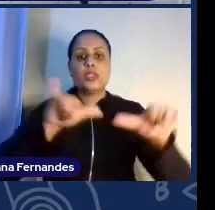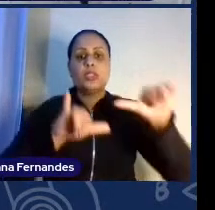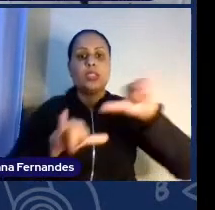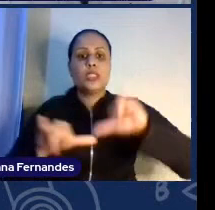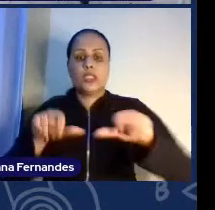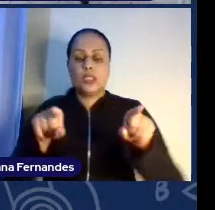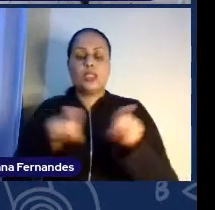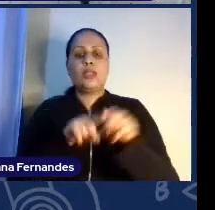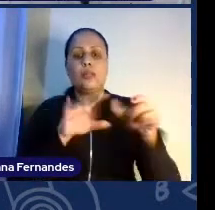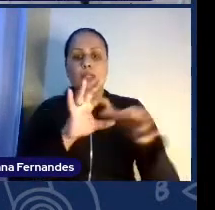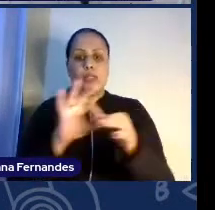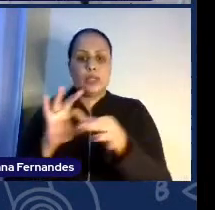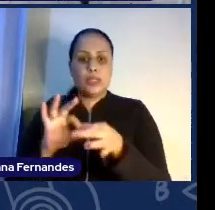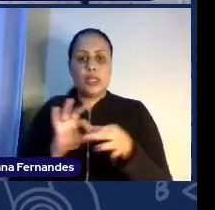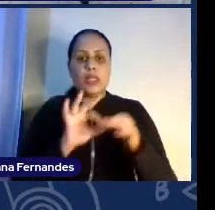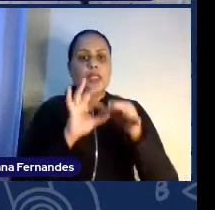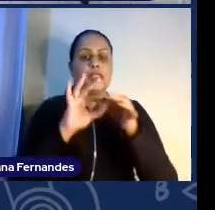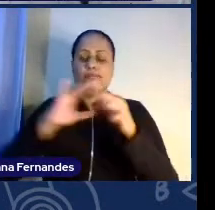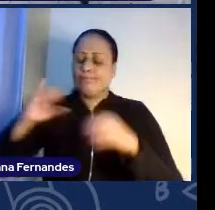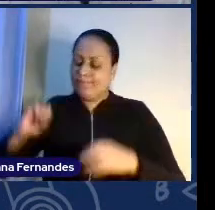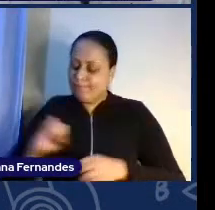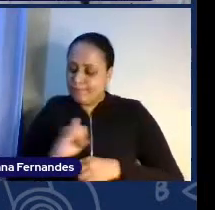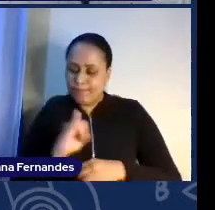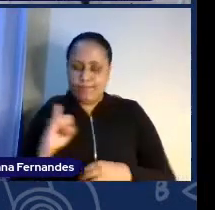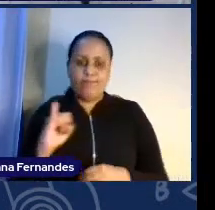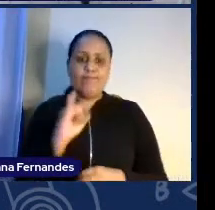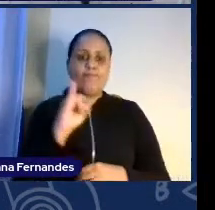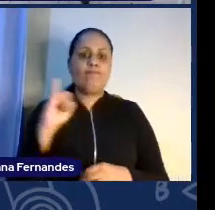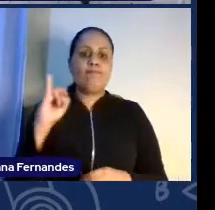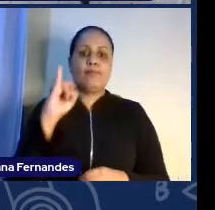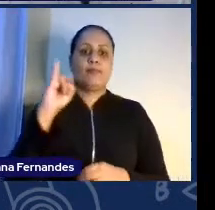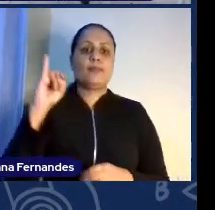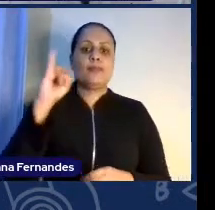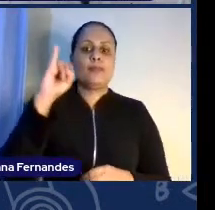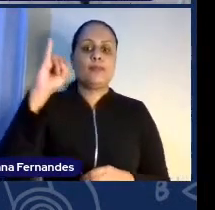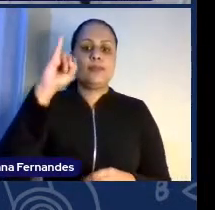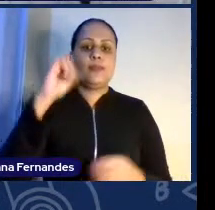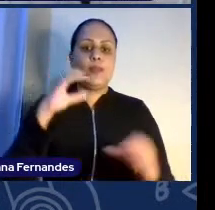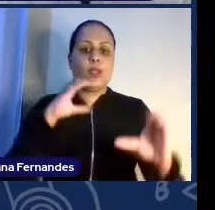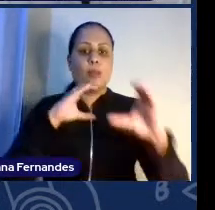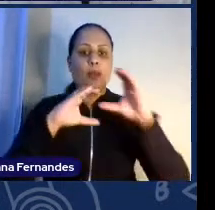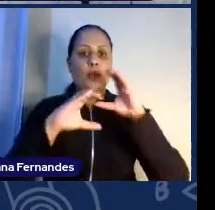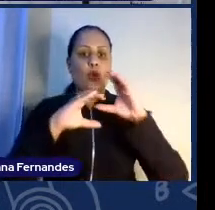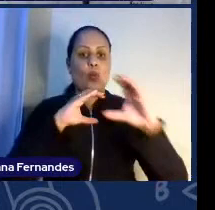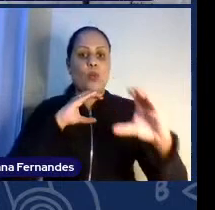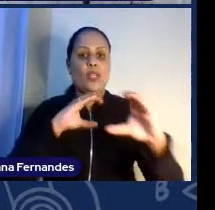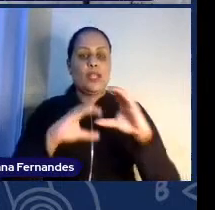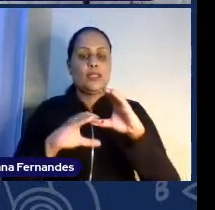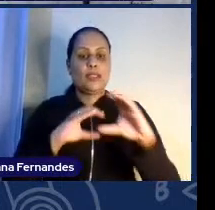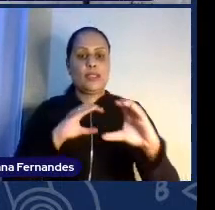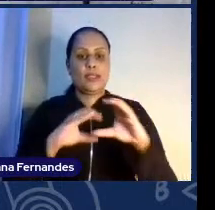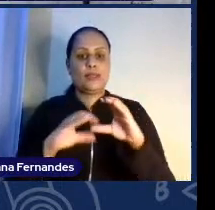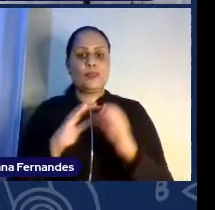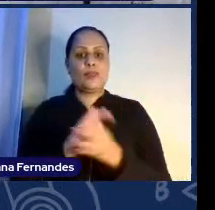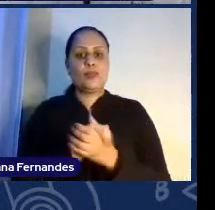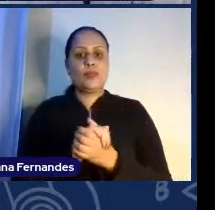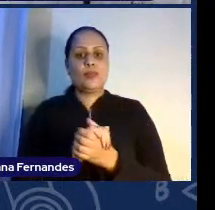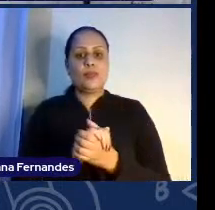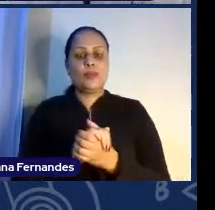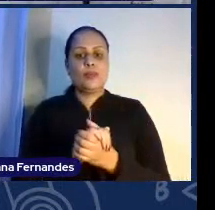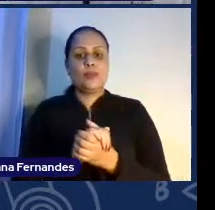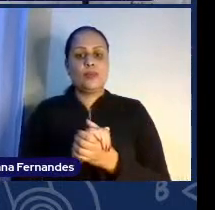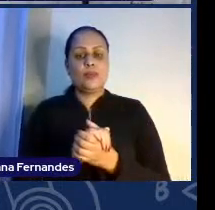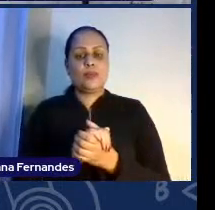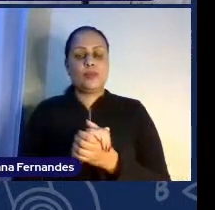que son fundamentales para la comunicación. Y durante